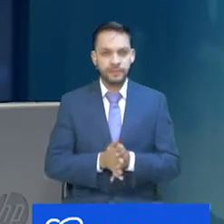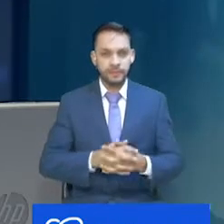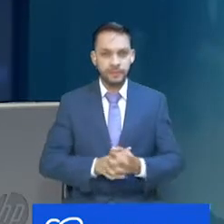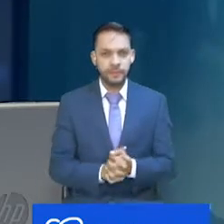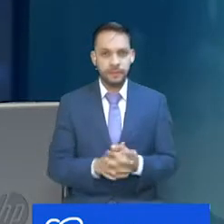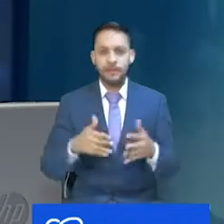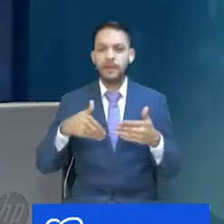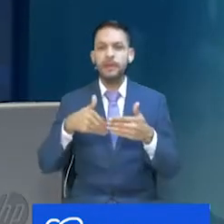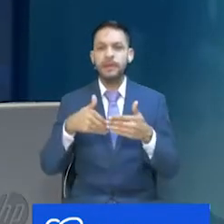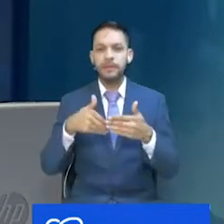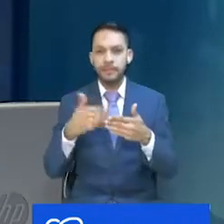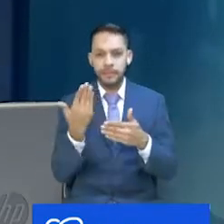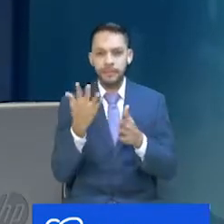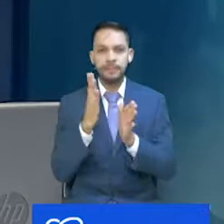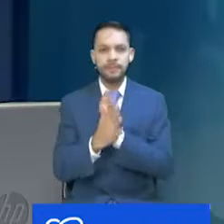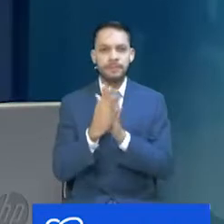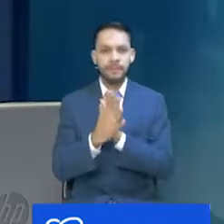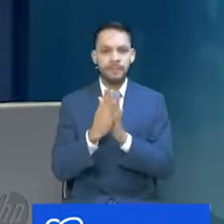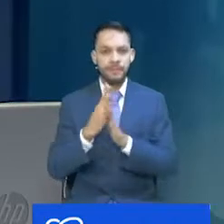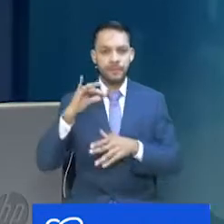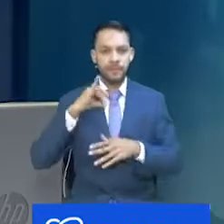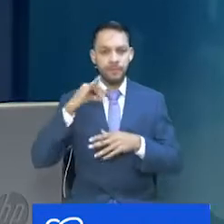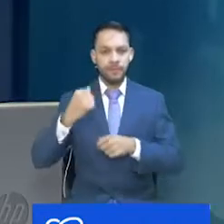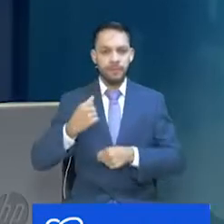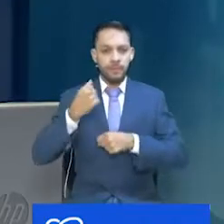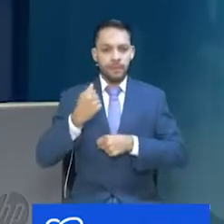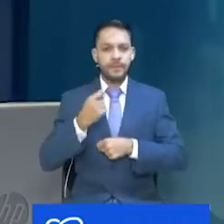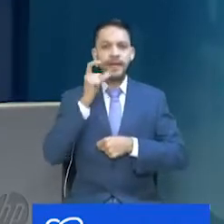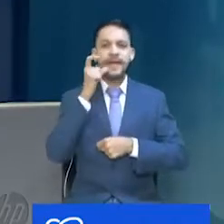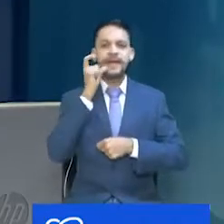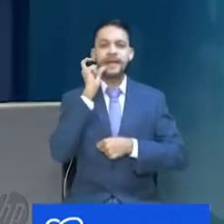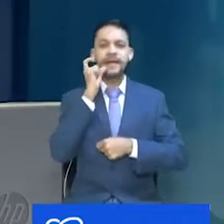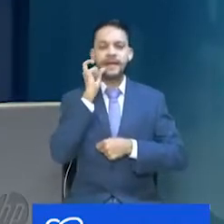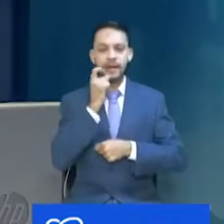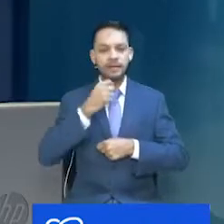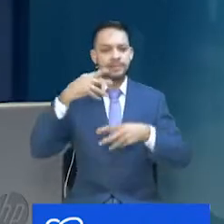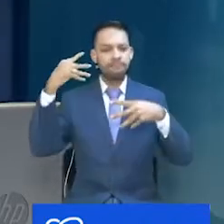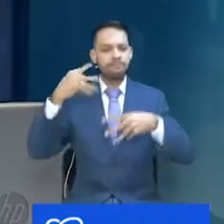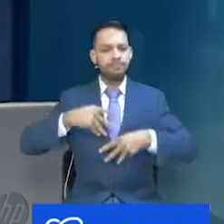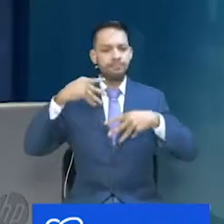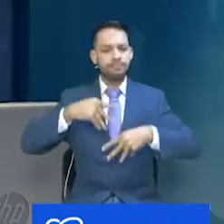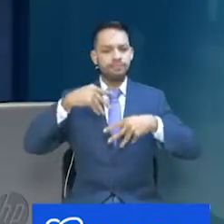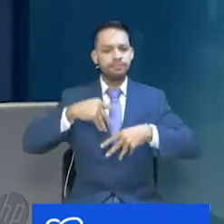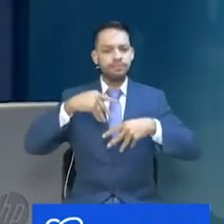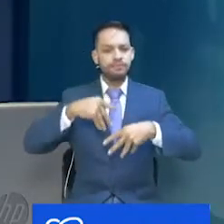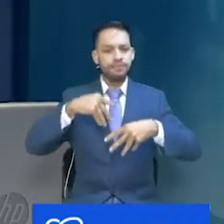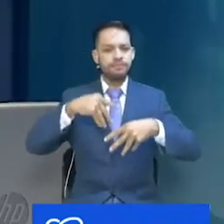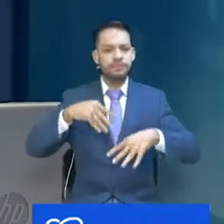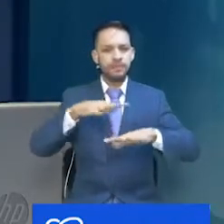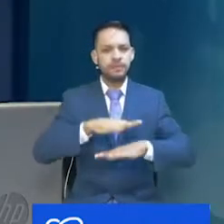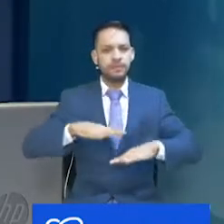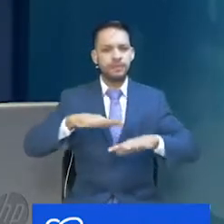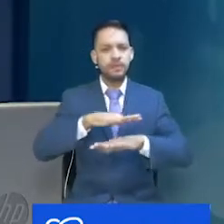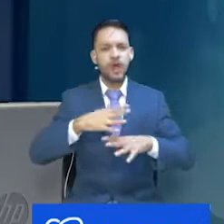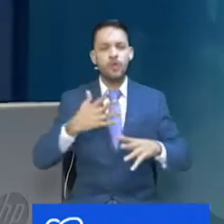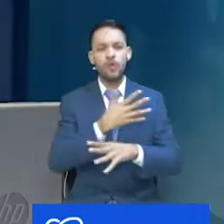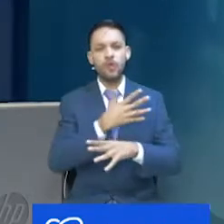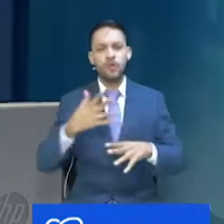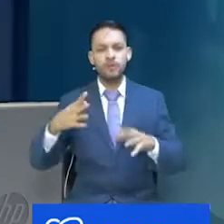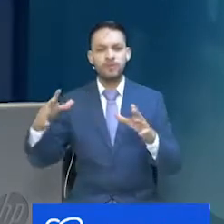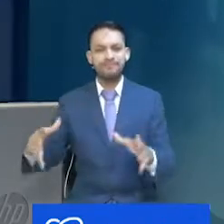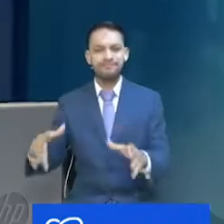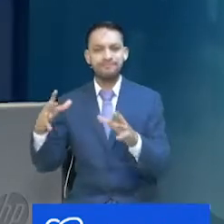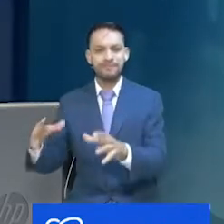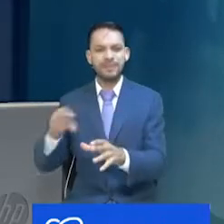iniciamos unidades de batallón ayacucho adscritas a la octava brigada del ejército nacional incautaron un depósito ilegal donde se